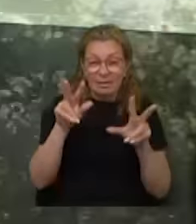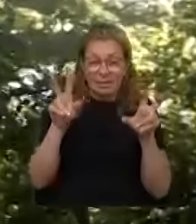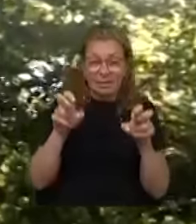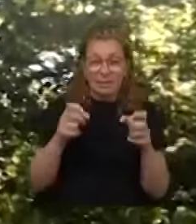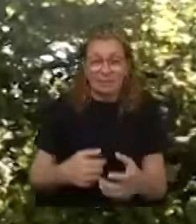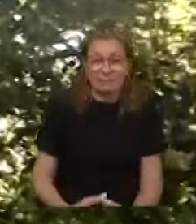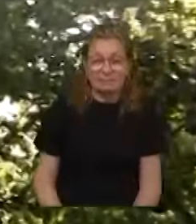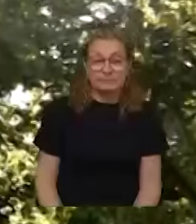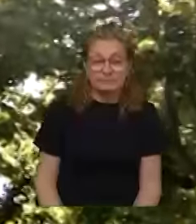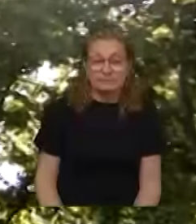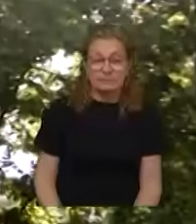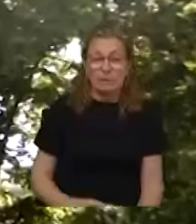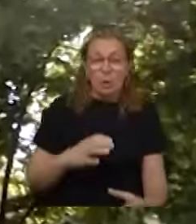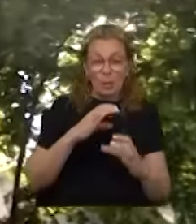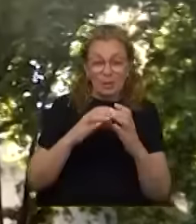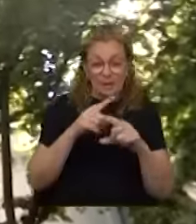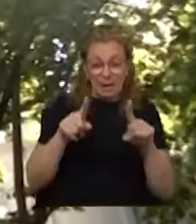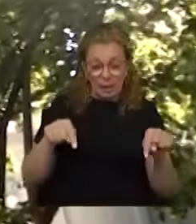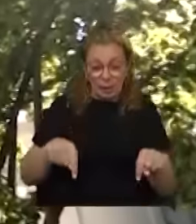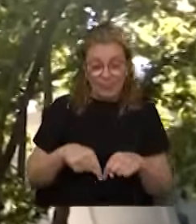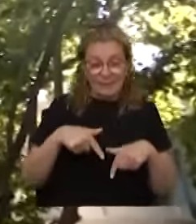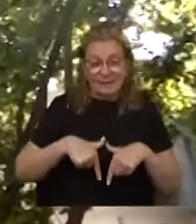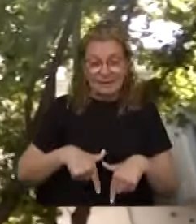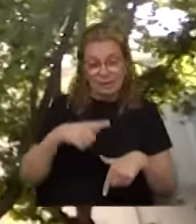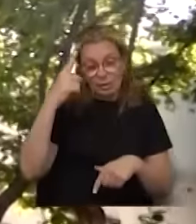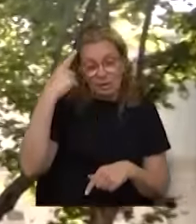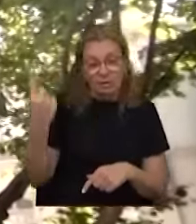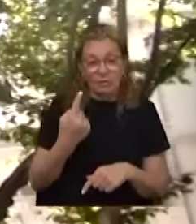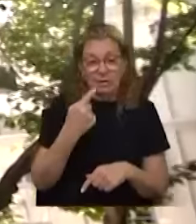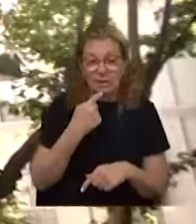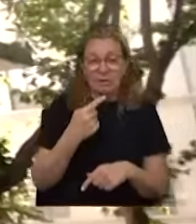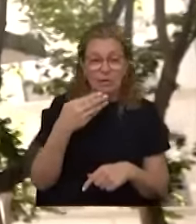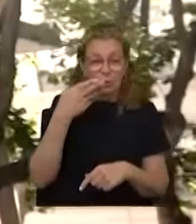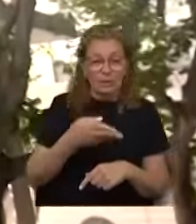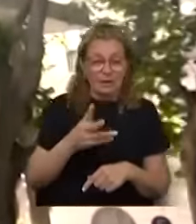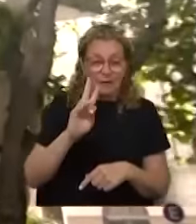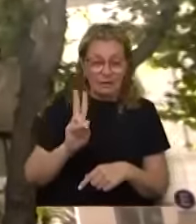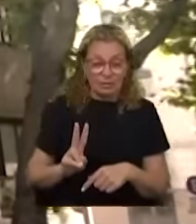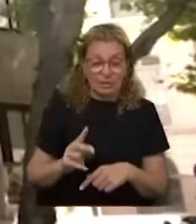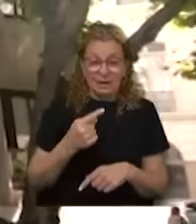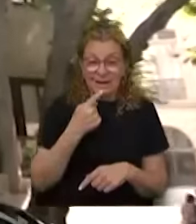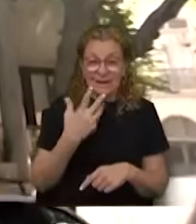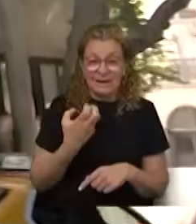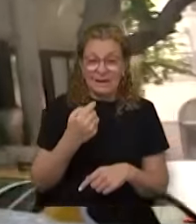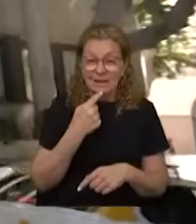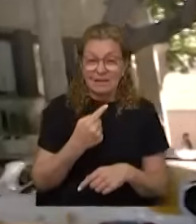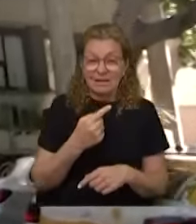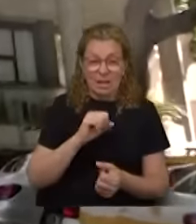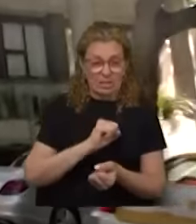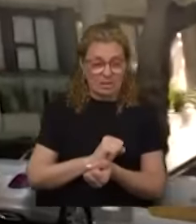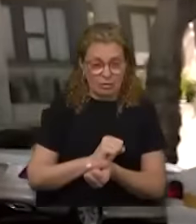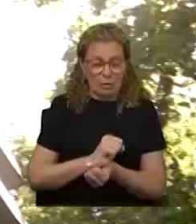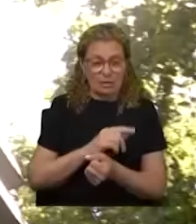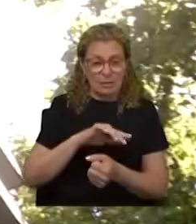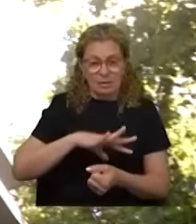asunto el comunicado del Ministerio de relaciones exteriores que sugiere viajar a Venezuela se refiere a detenciones arbitrarias y